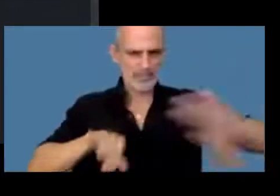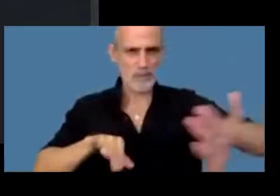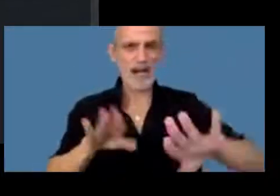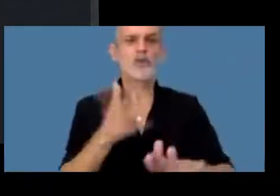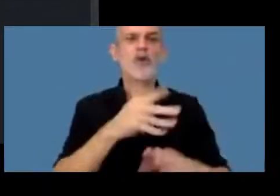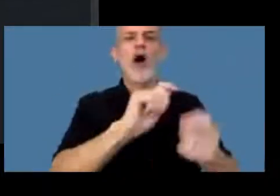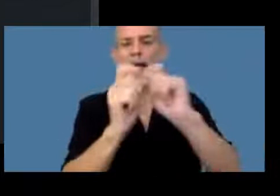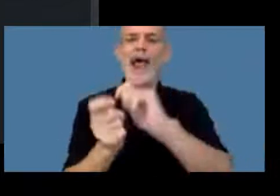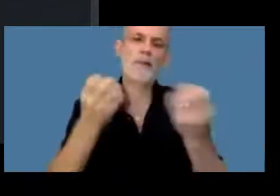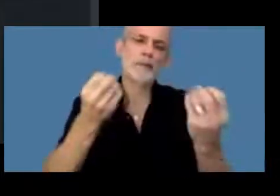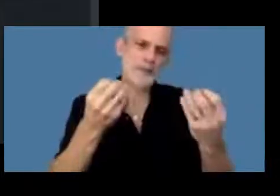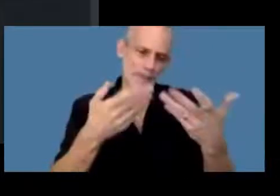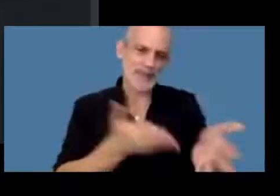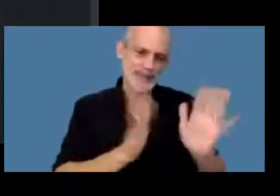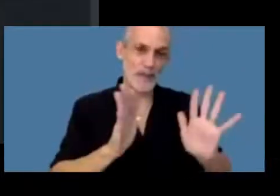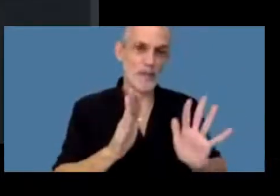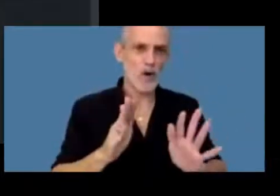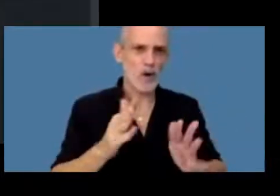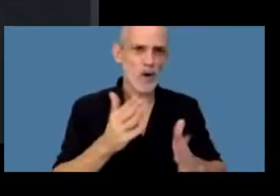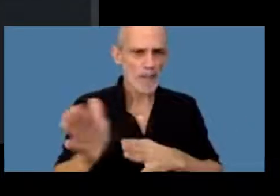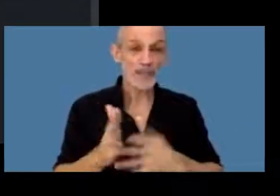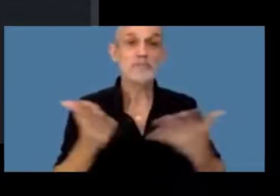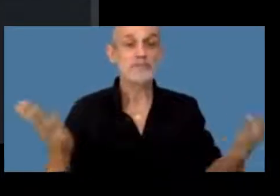¿no? Bueno, entonces,